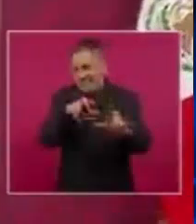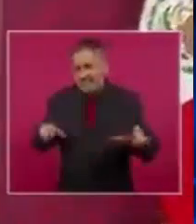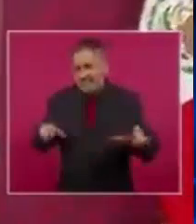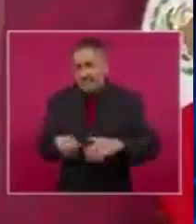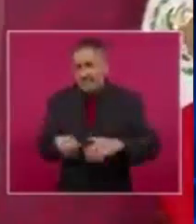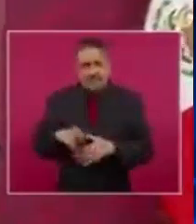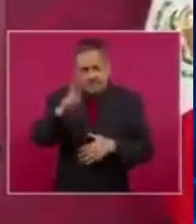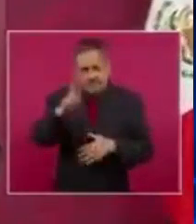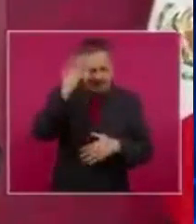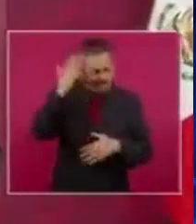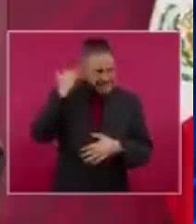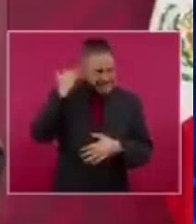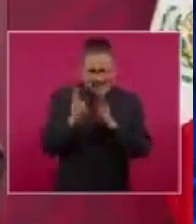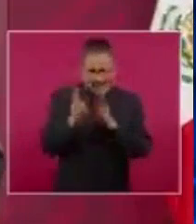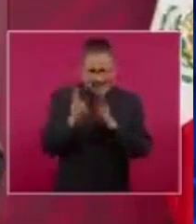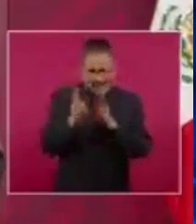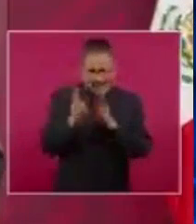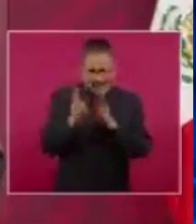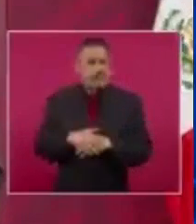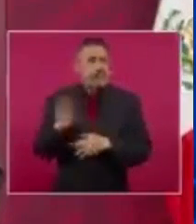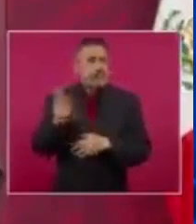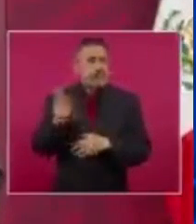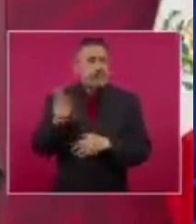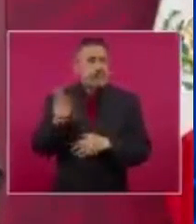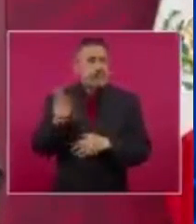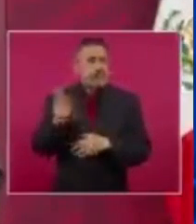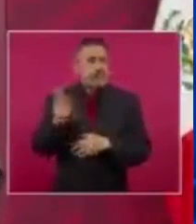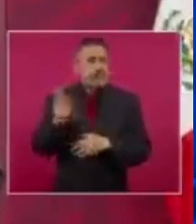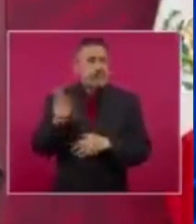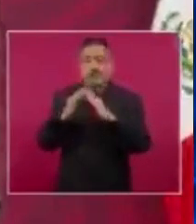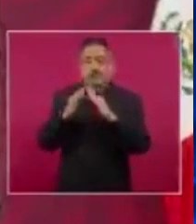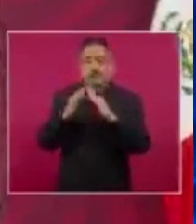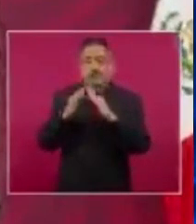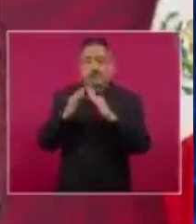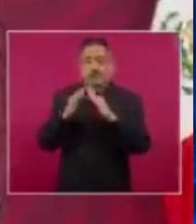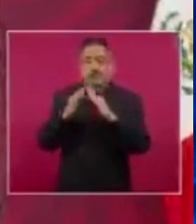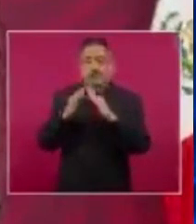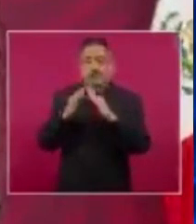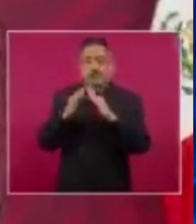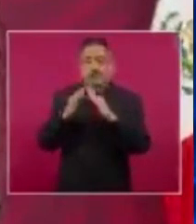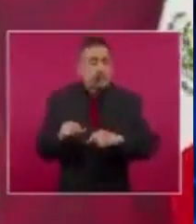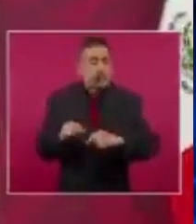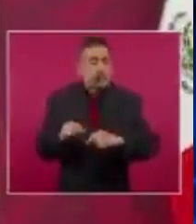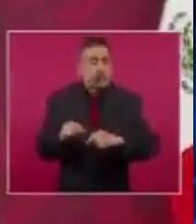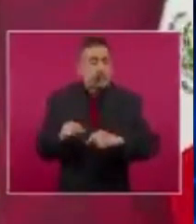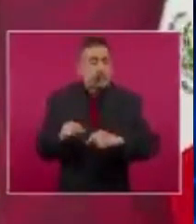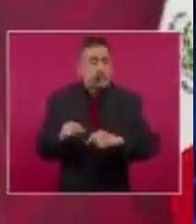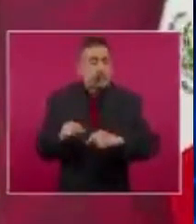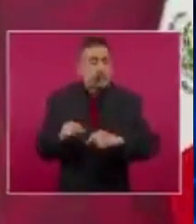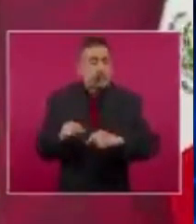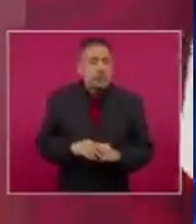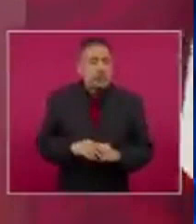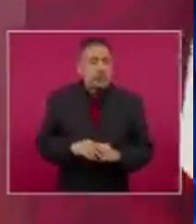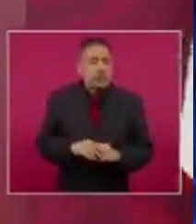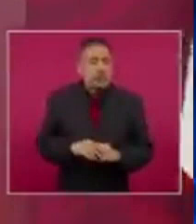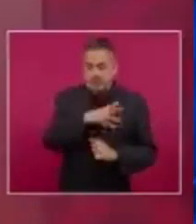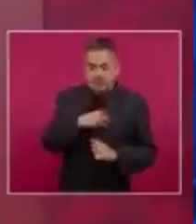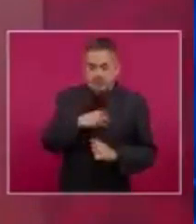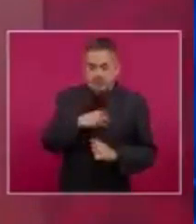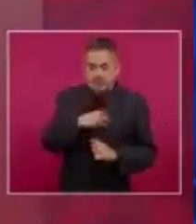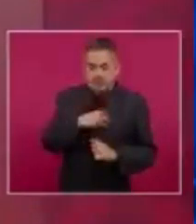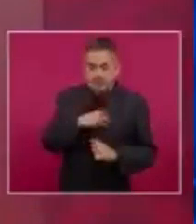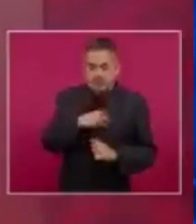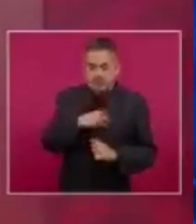estábamos hablando en la casa, cuando cumplí años, que estaban mis hijos, uno